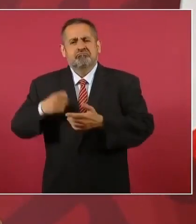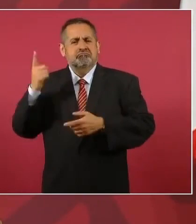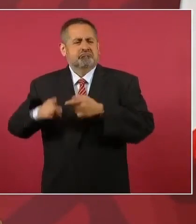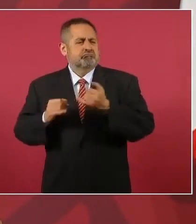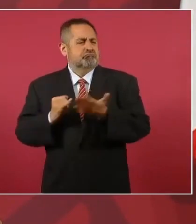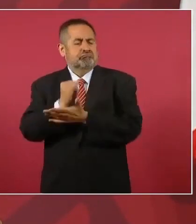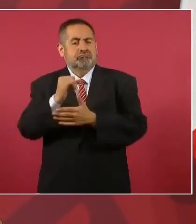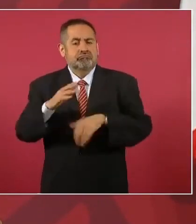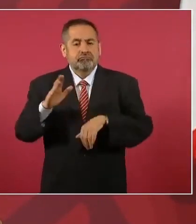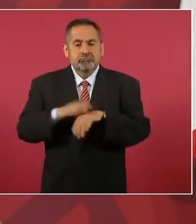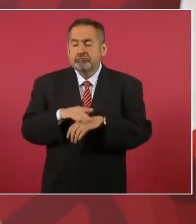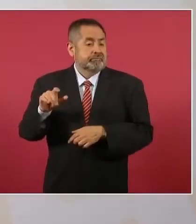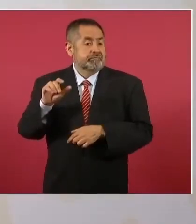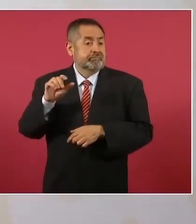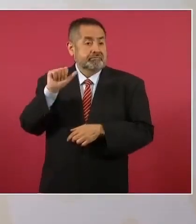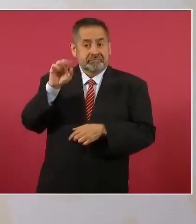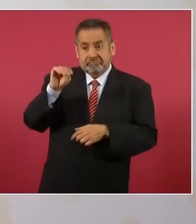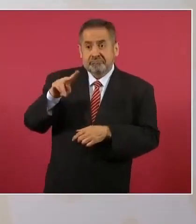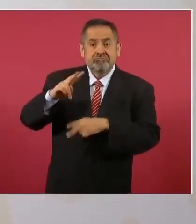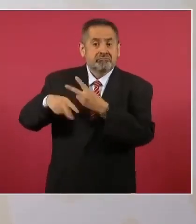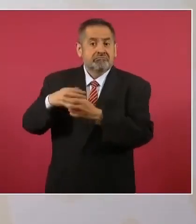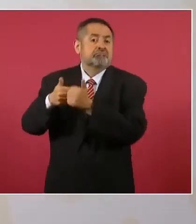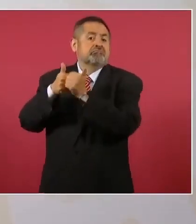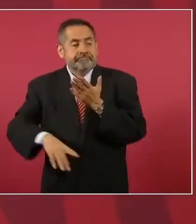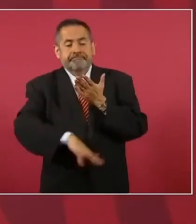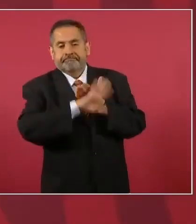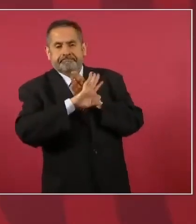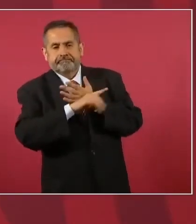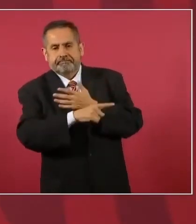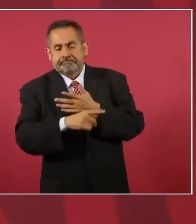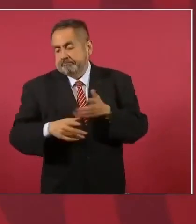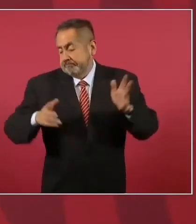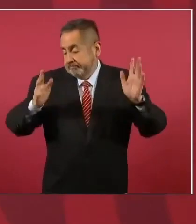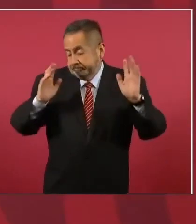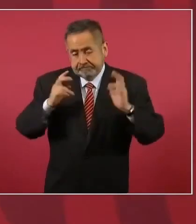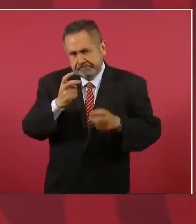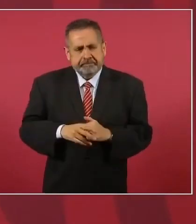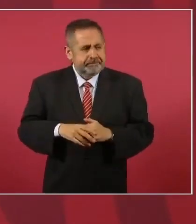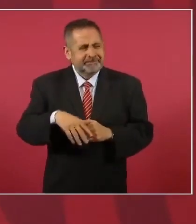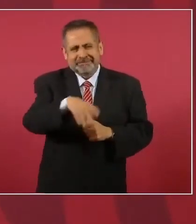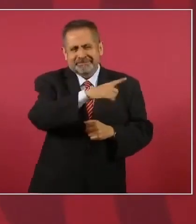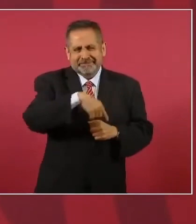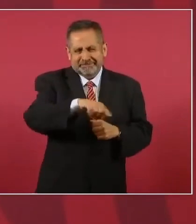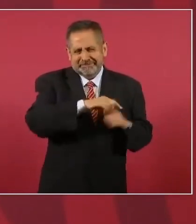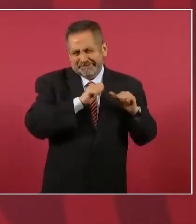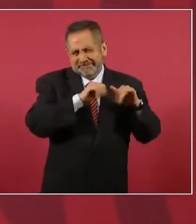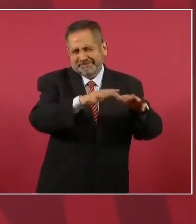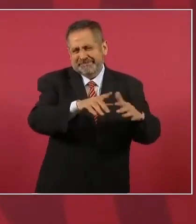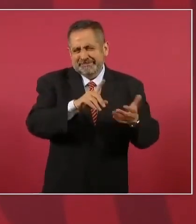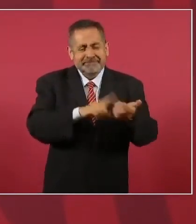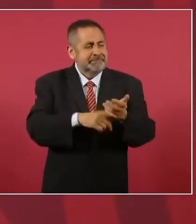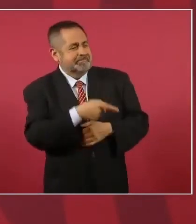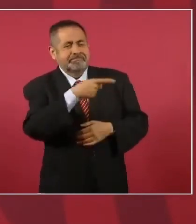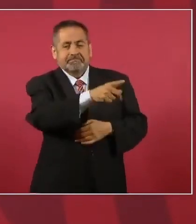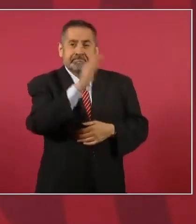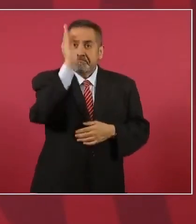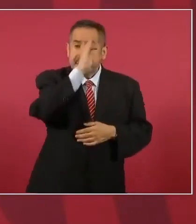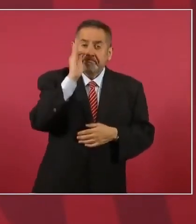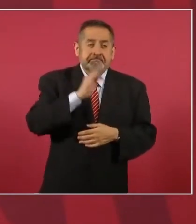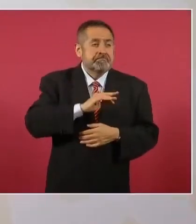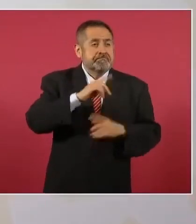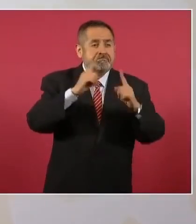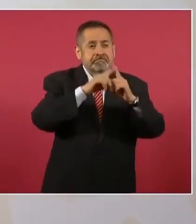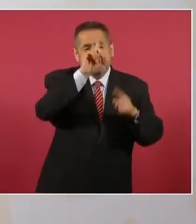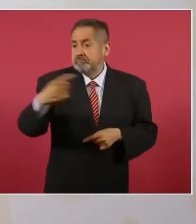estoy haciendo porque me voy a quedar, va a haber reelección. Todos esos, aunque vayan a misa los domingos, no le